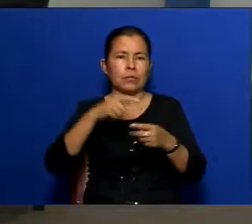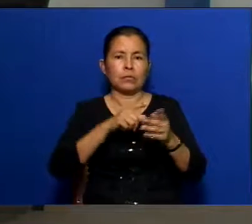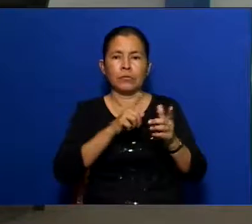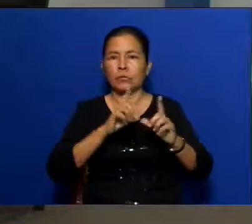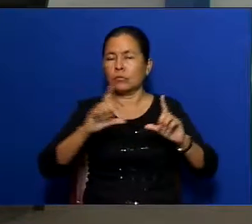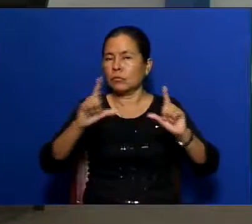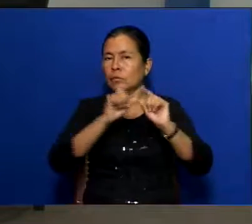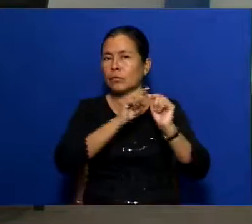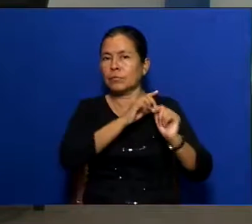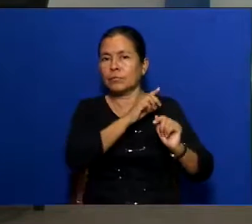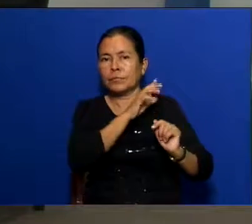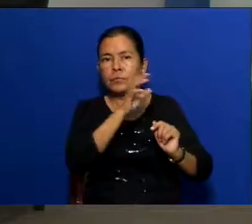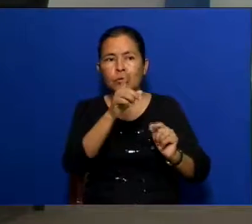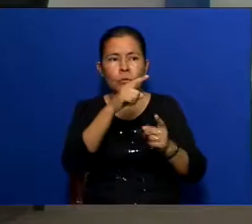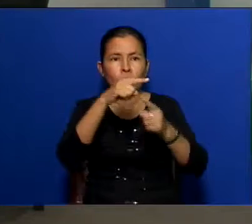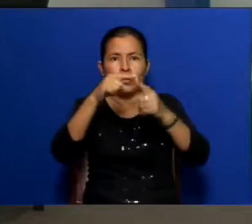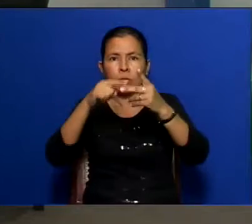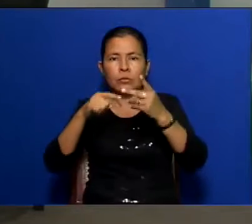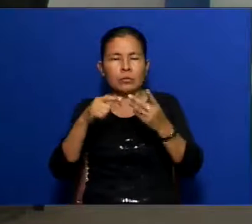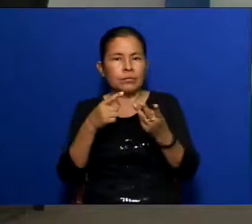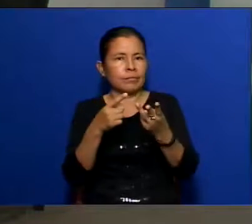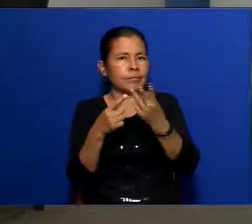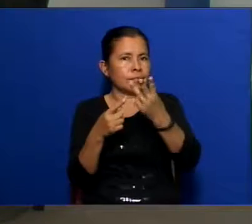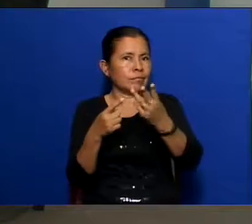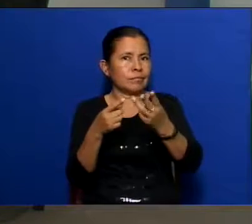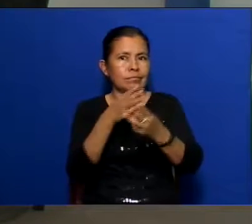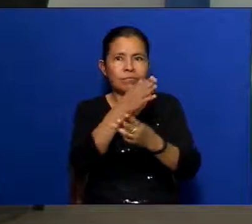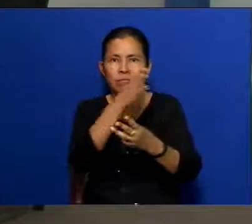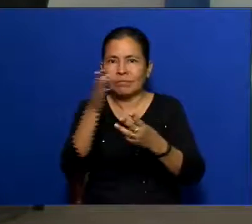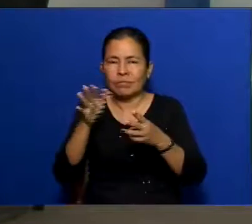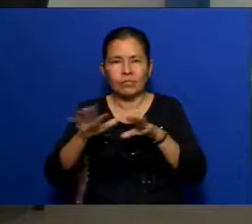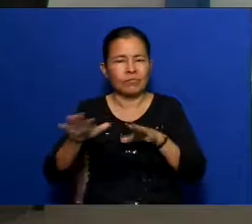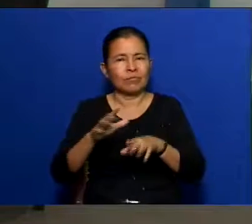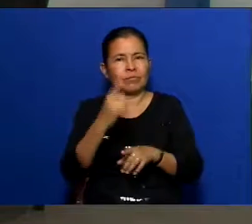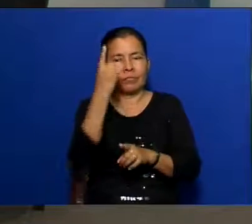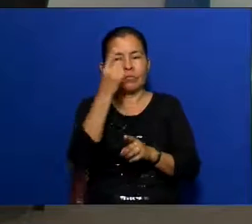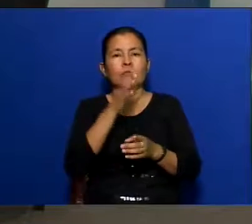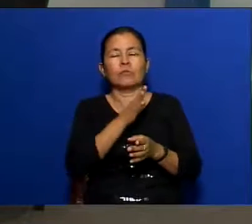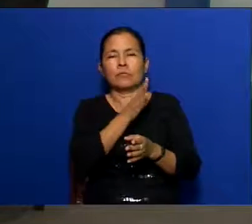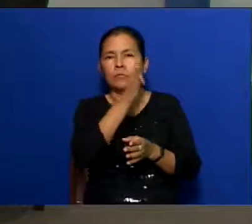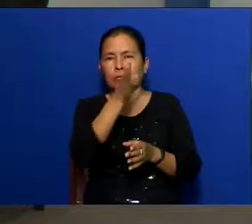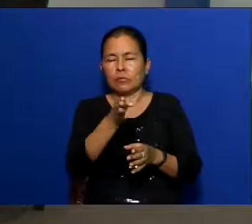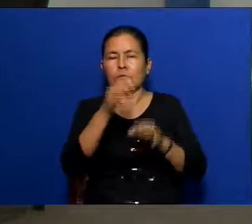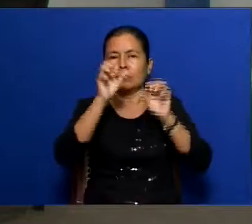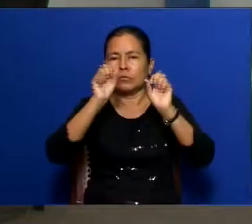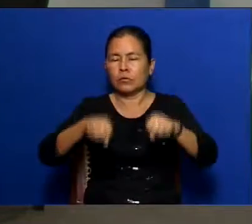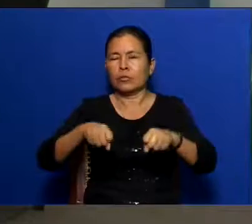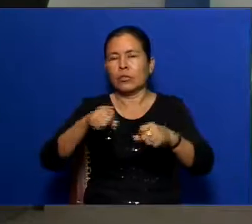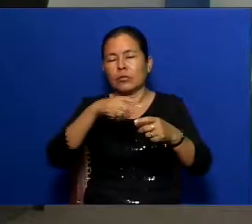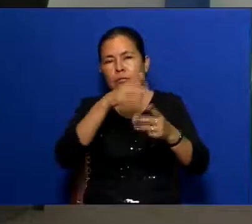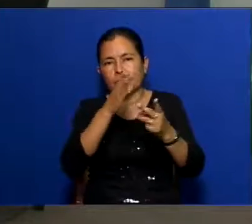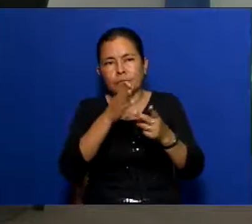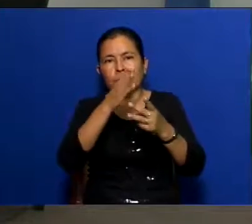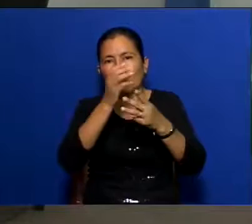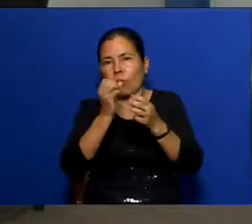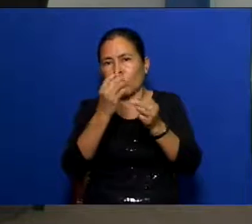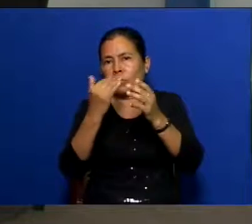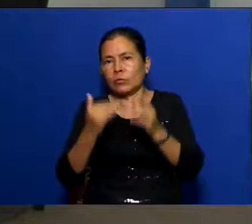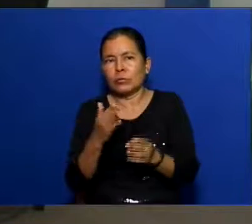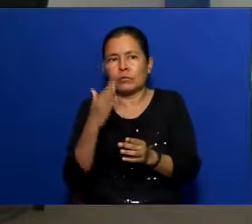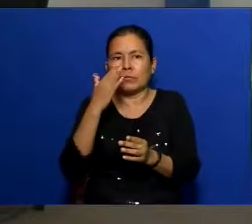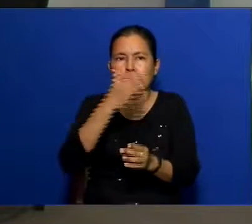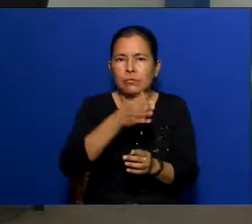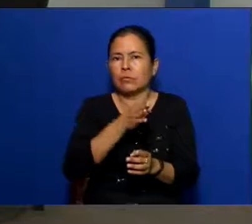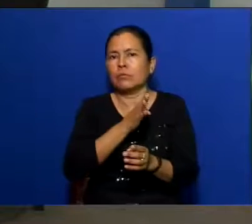tres hechos, nosotros solo podemos dar cobertura a uno de ellos y después al siguiente y así sucesivamente. Entonces,